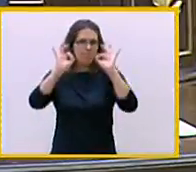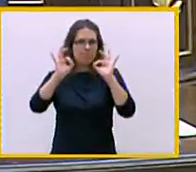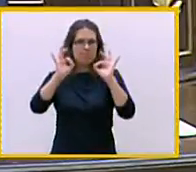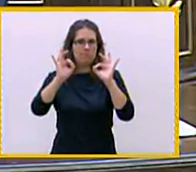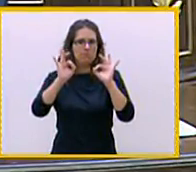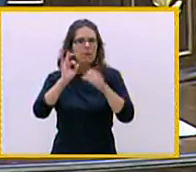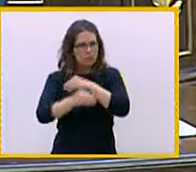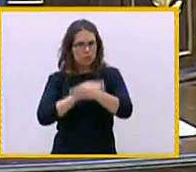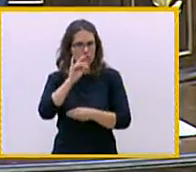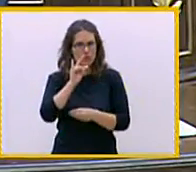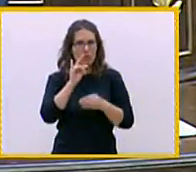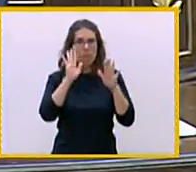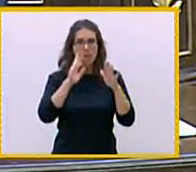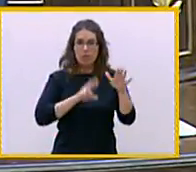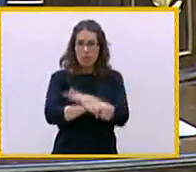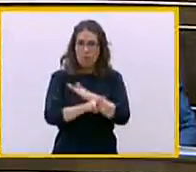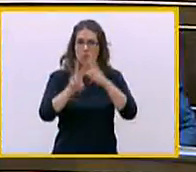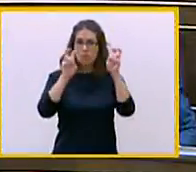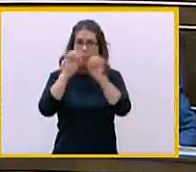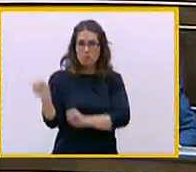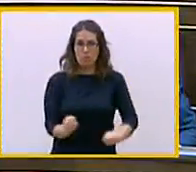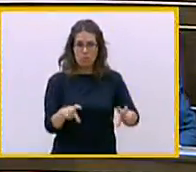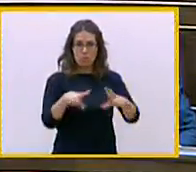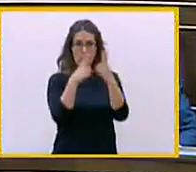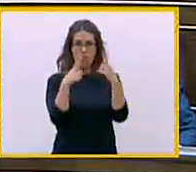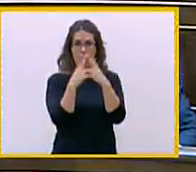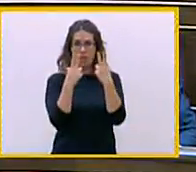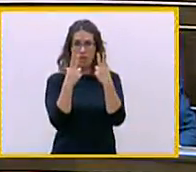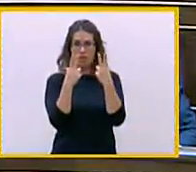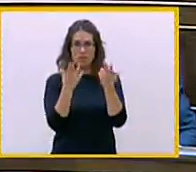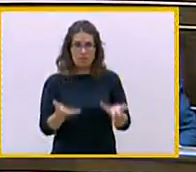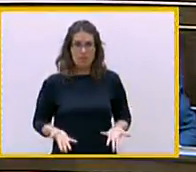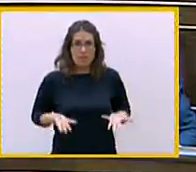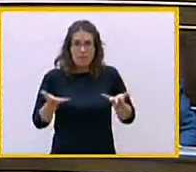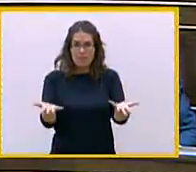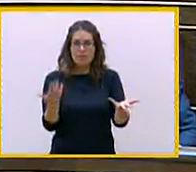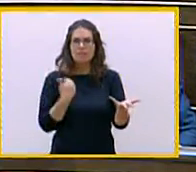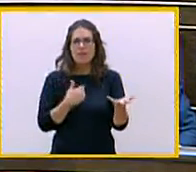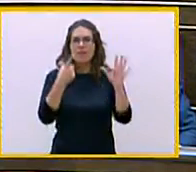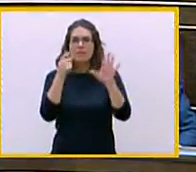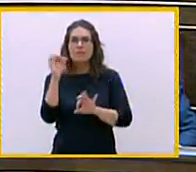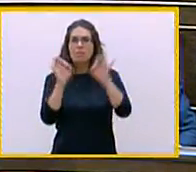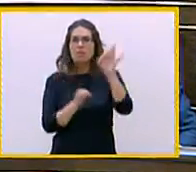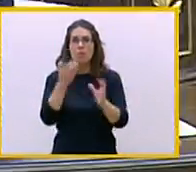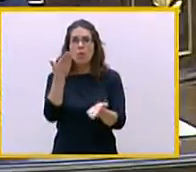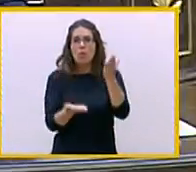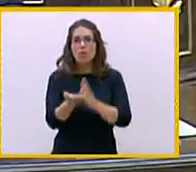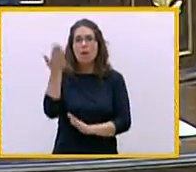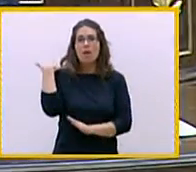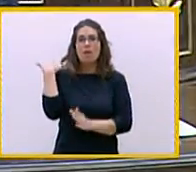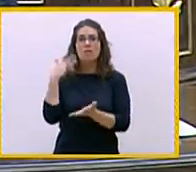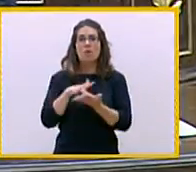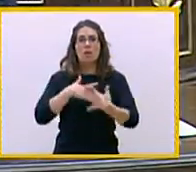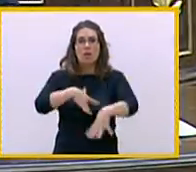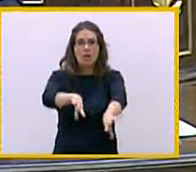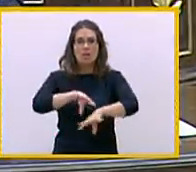recursos para protección social que ofrece el Estado de Bienestar son hoy un 60% mayores que cuando llegamos al Gobierno en